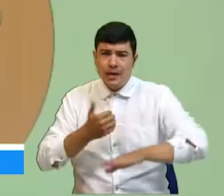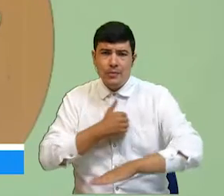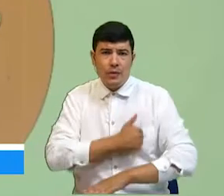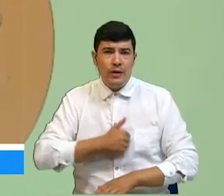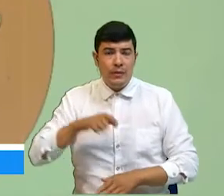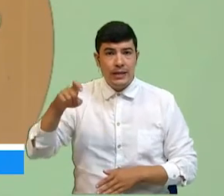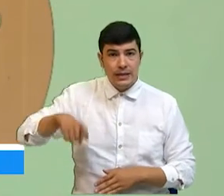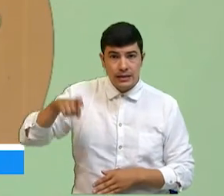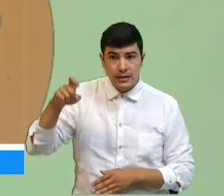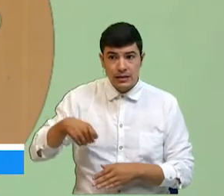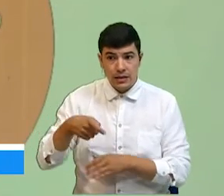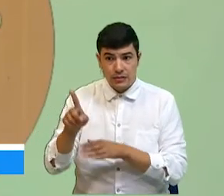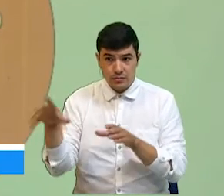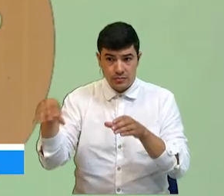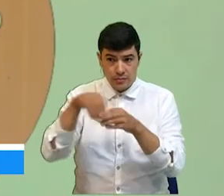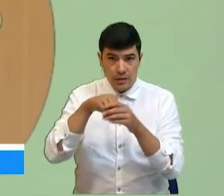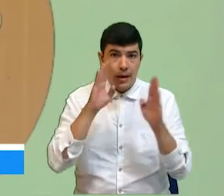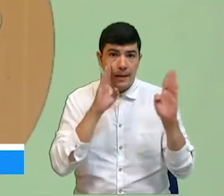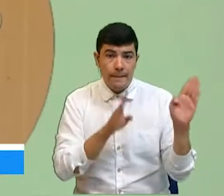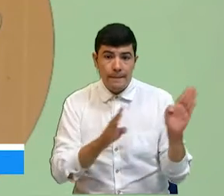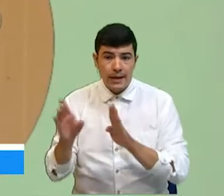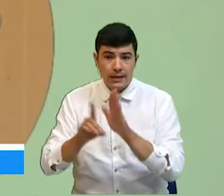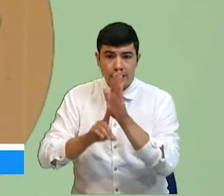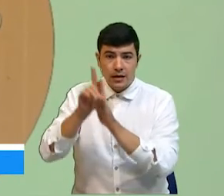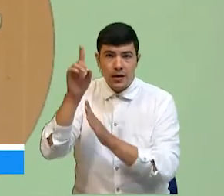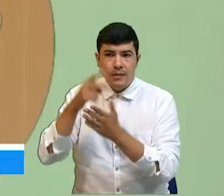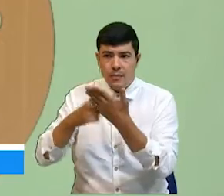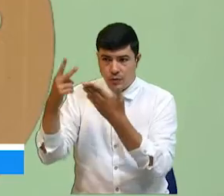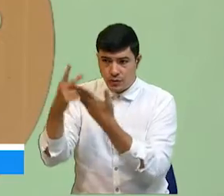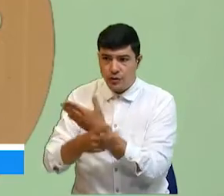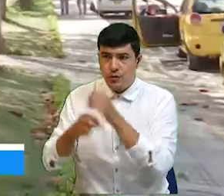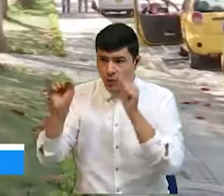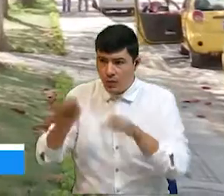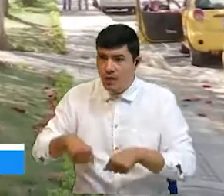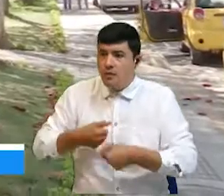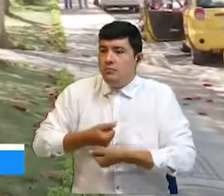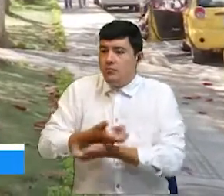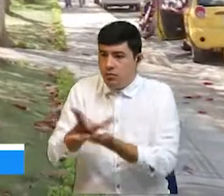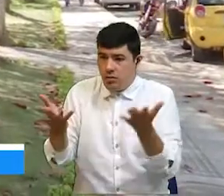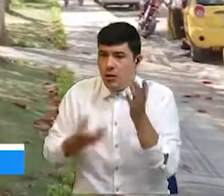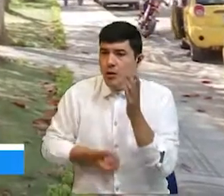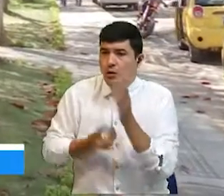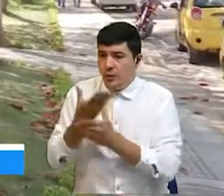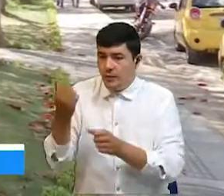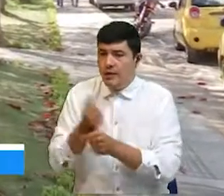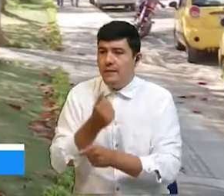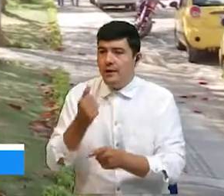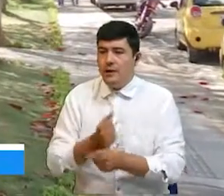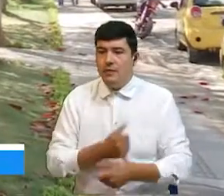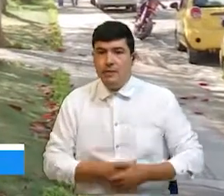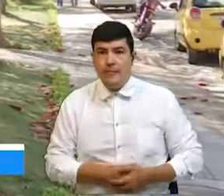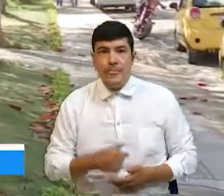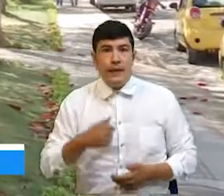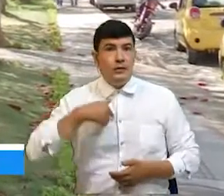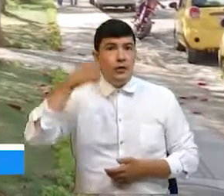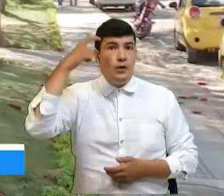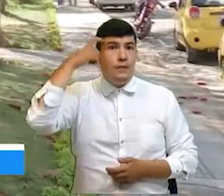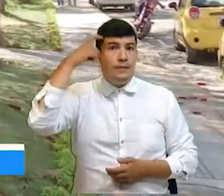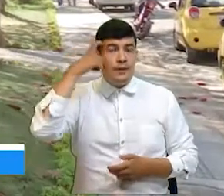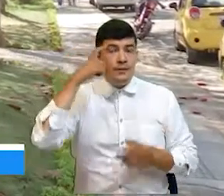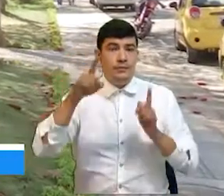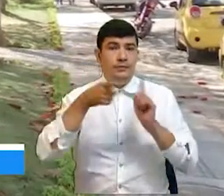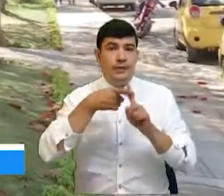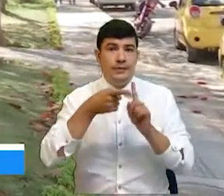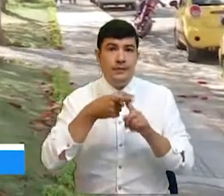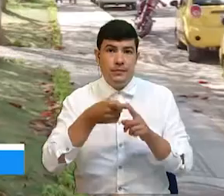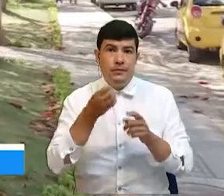de incluir en el plan de desarrollo proyectos para crear nuevos empleos. Pues yo pienso que primeramente empleo,